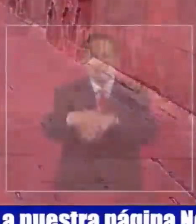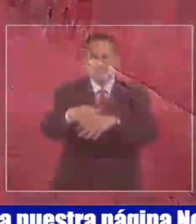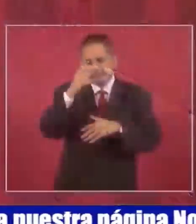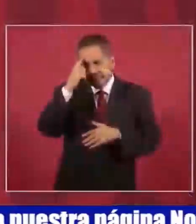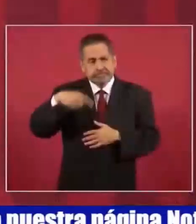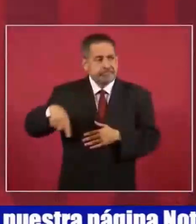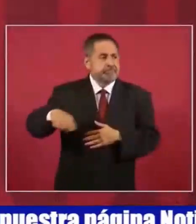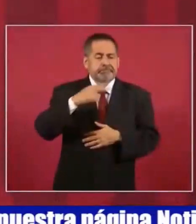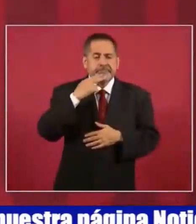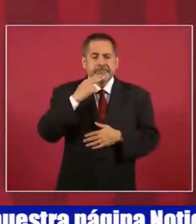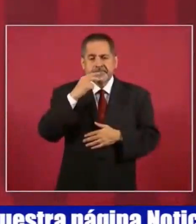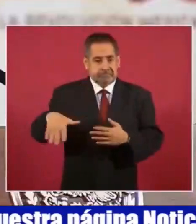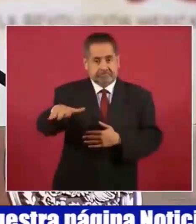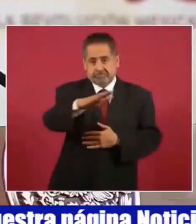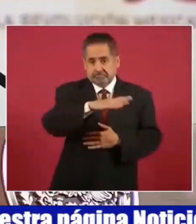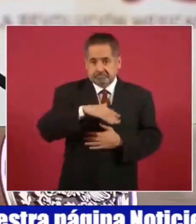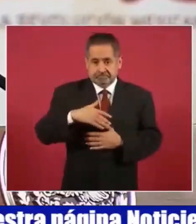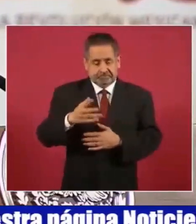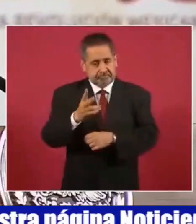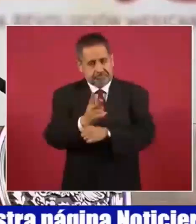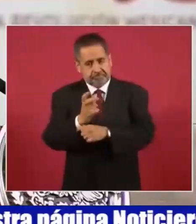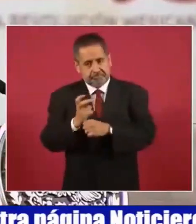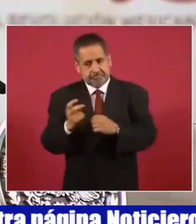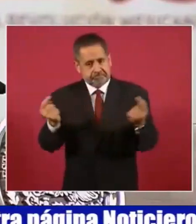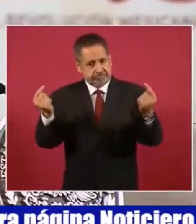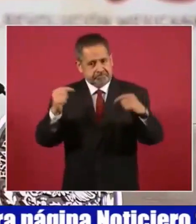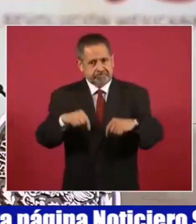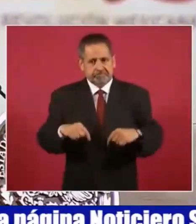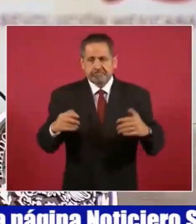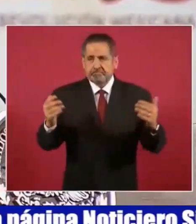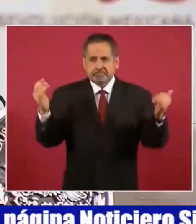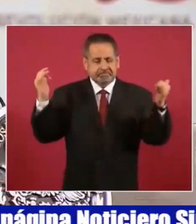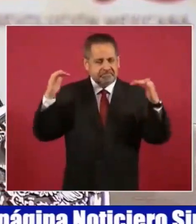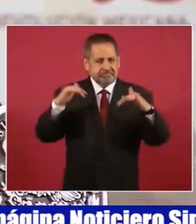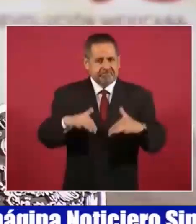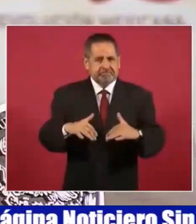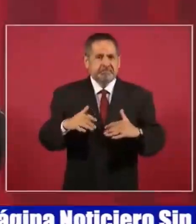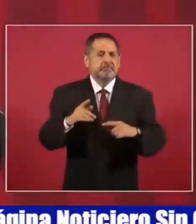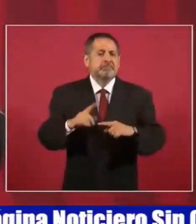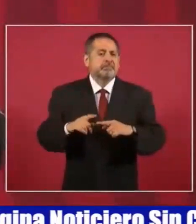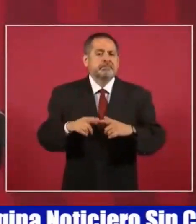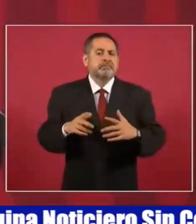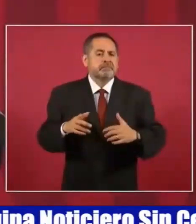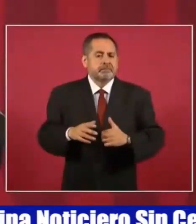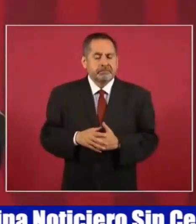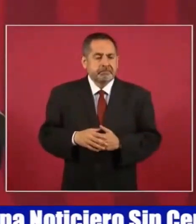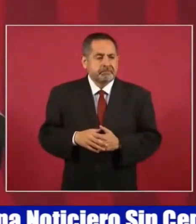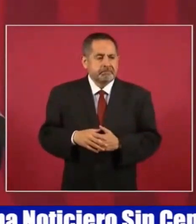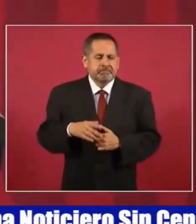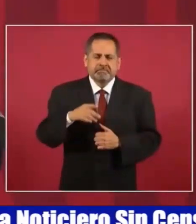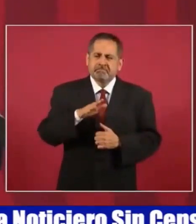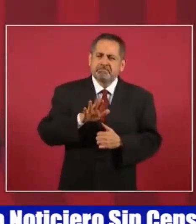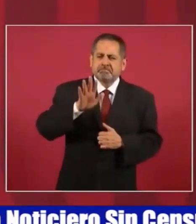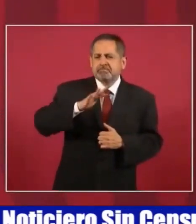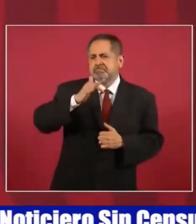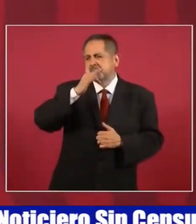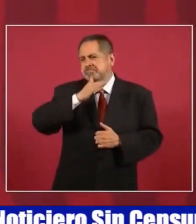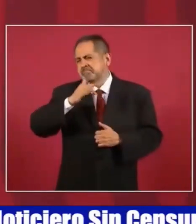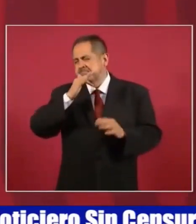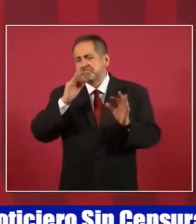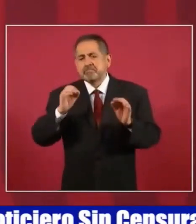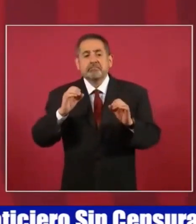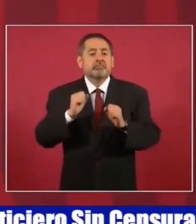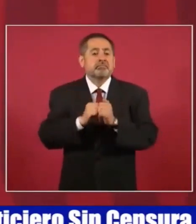ha sido reconocido por la familia Assange por retomar precisamente y con fuerza el caso